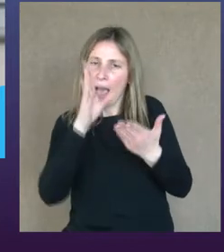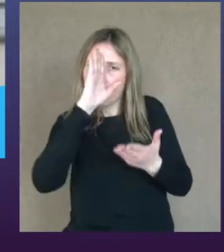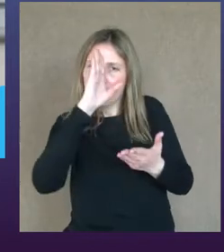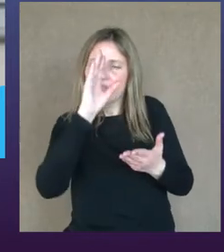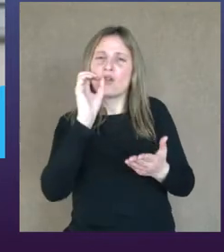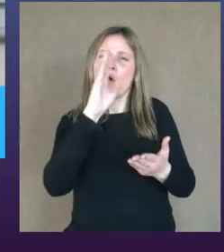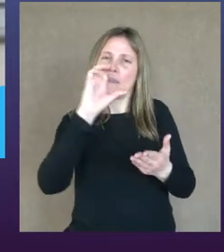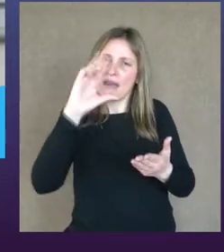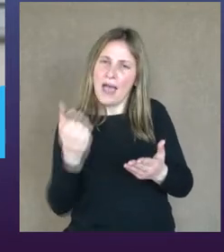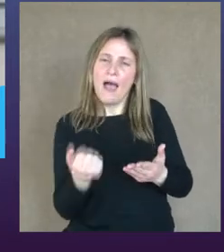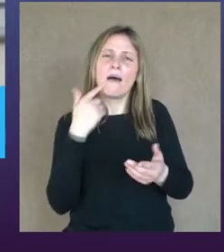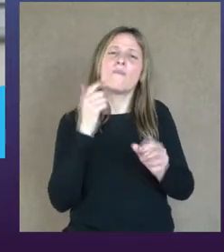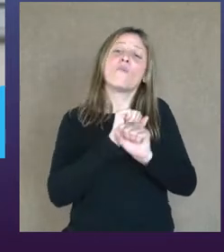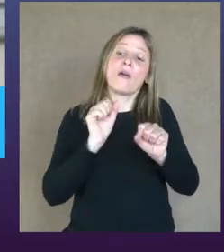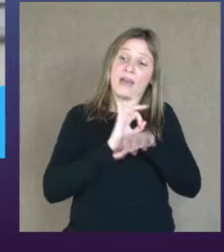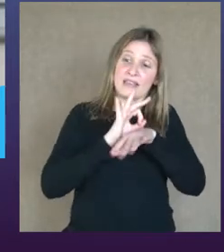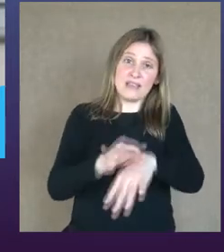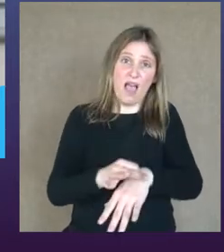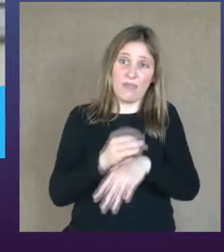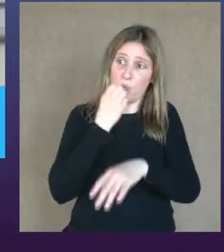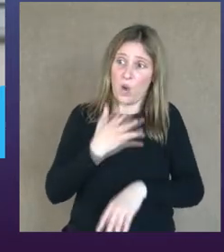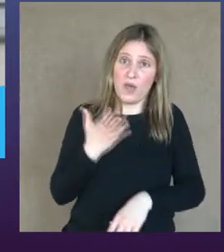práctica, ¿no? De tener con la guía de buenos maestros